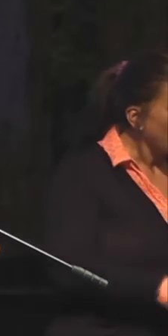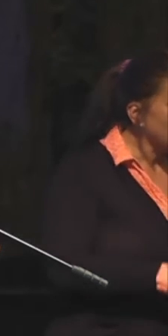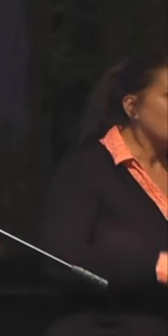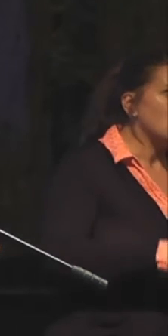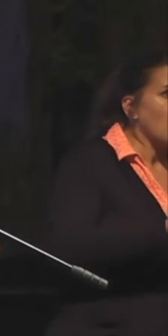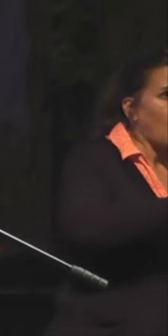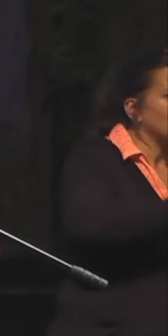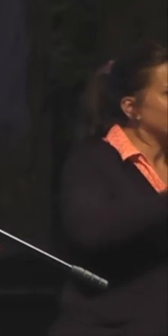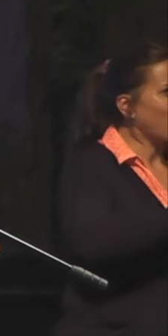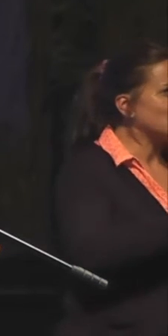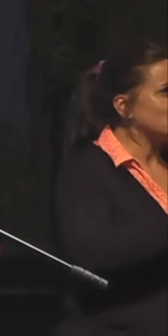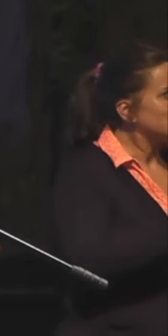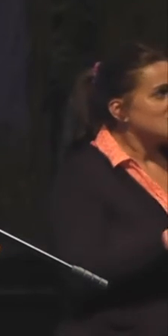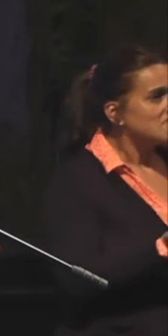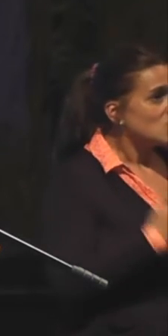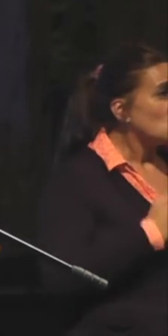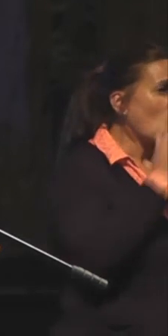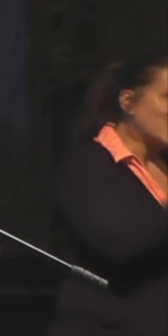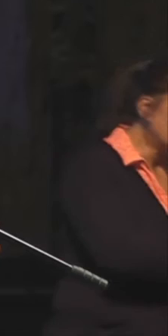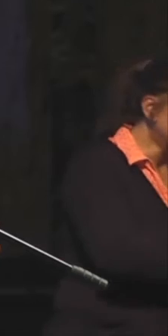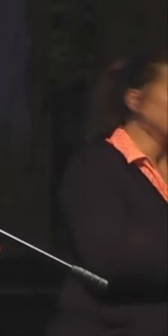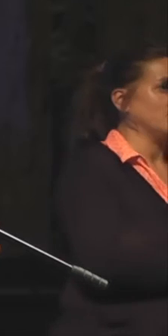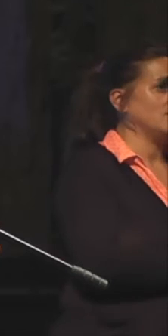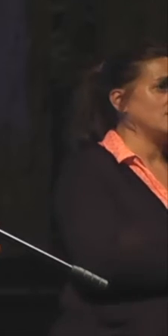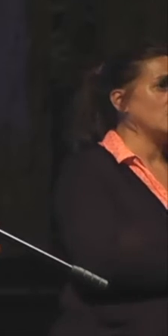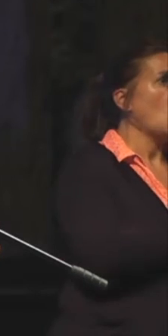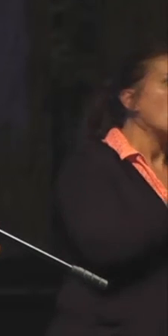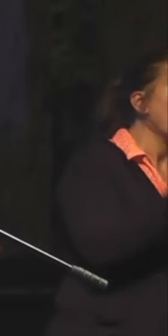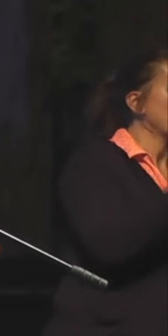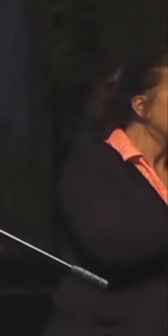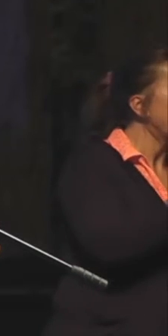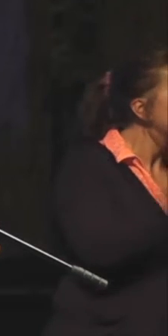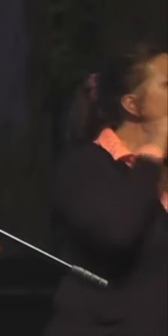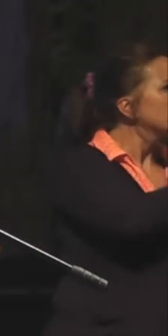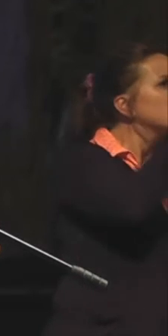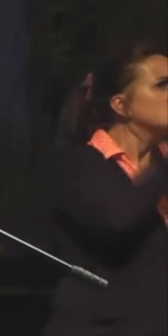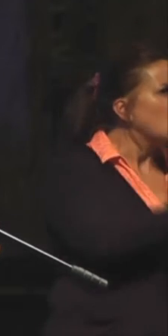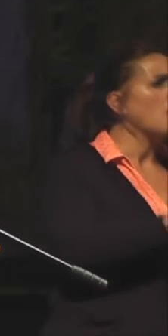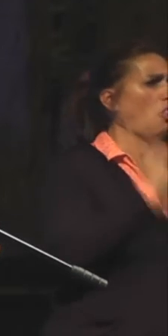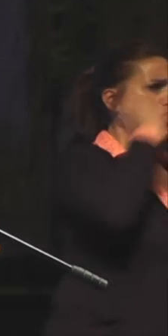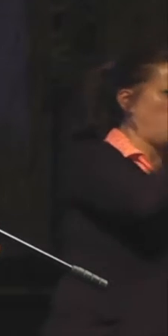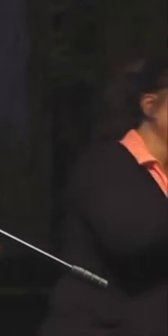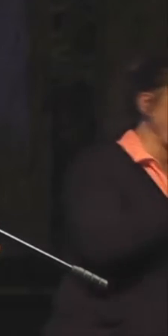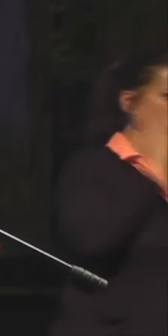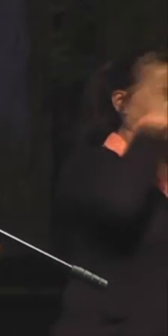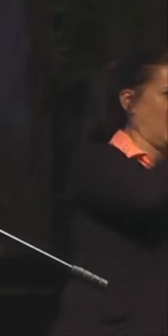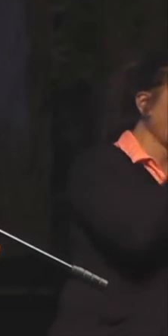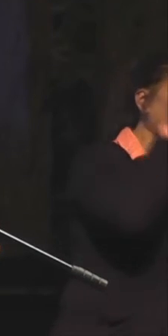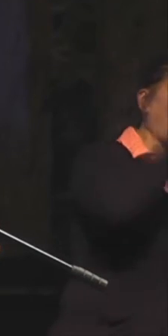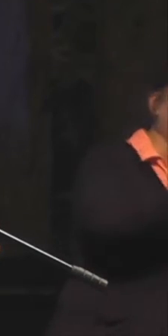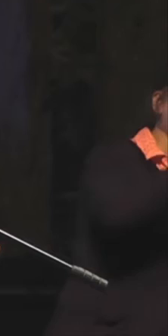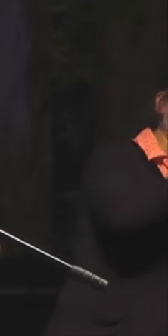entre casa me quiero congratular por la tarea de dados senadores que en esta